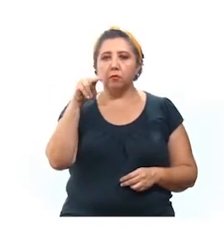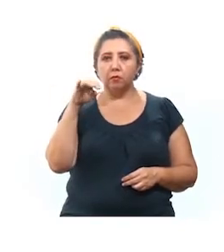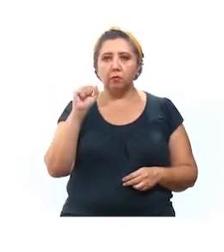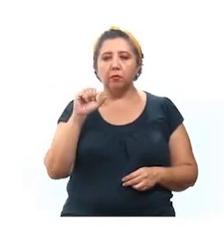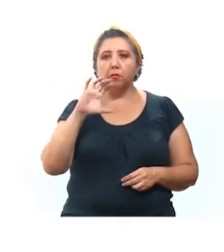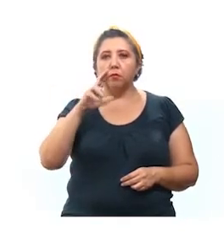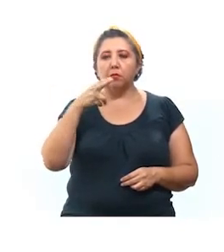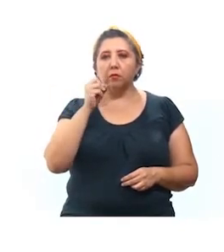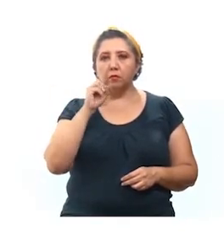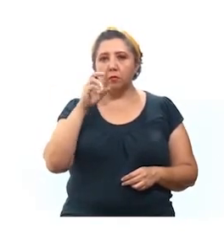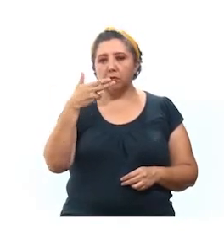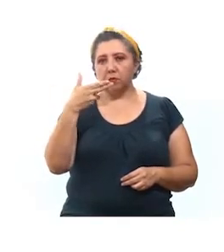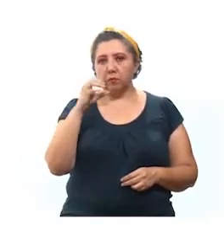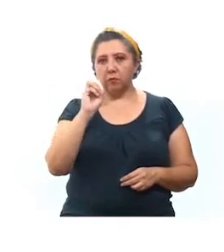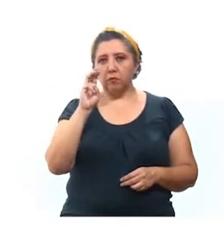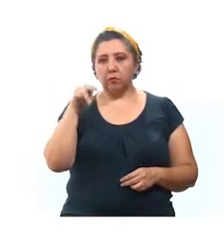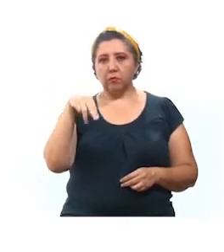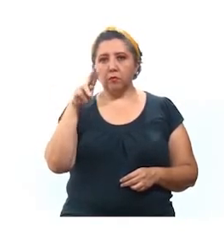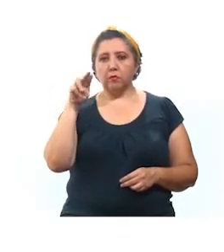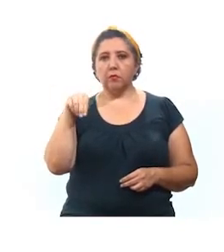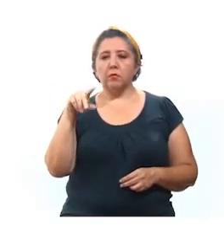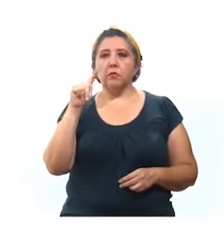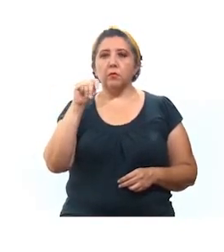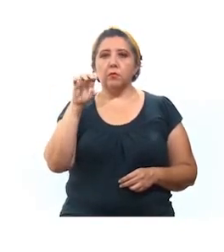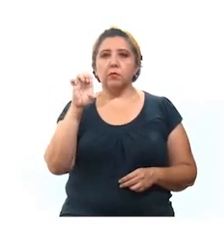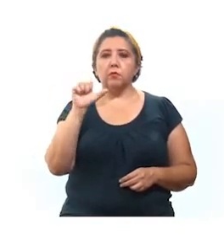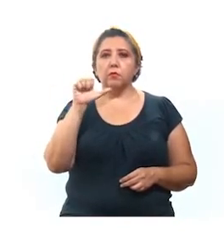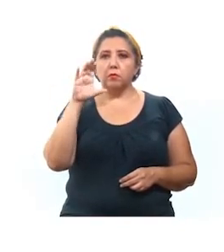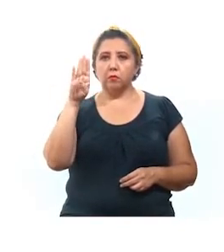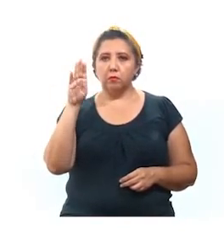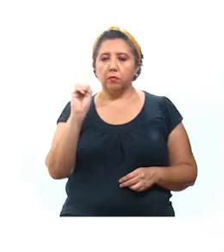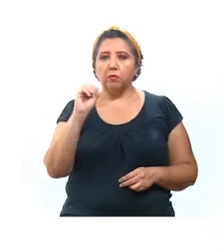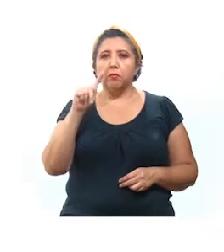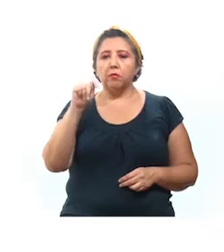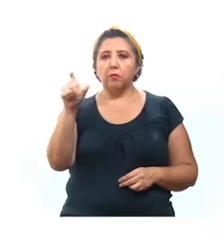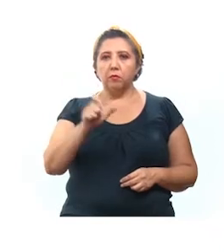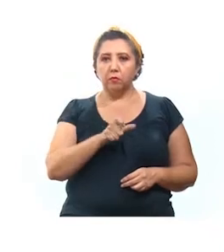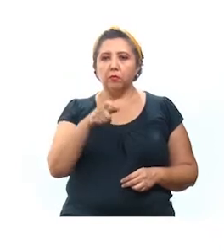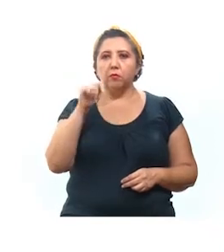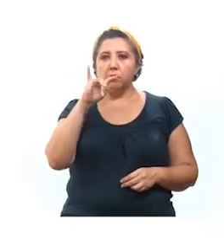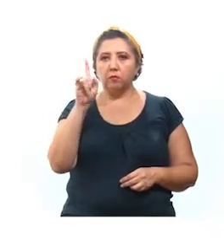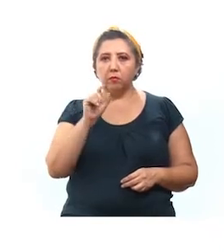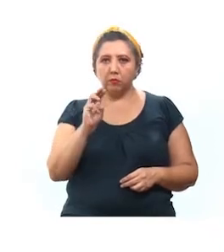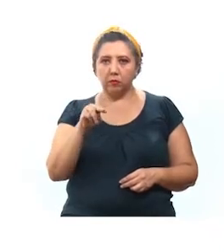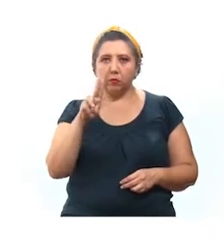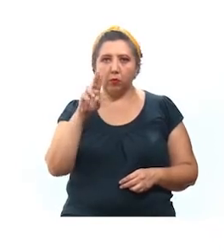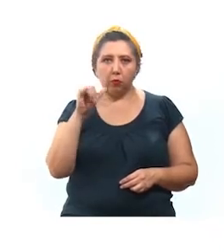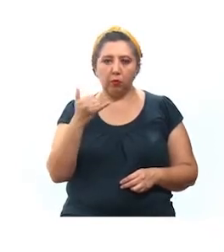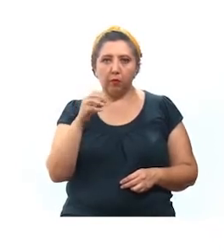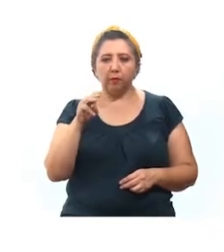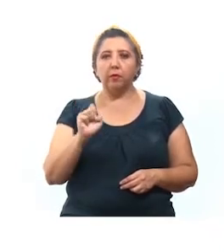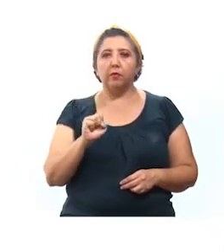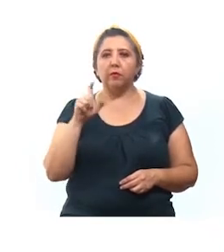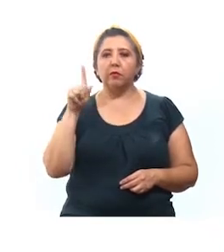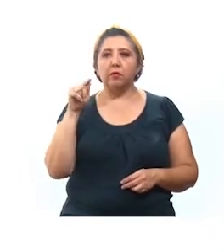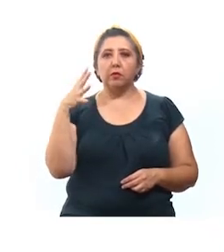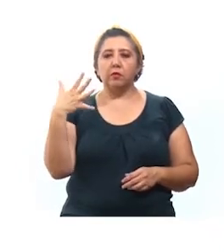Aquil, Cacalchen, Jomún, Maxcanú, Mocochá, Teabo, Tecó, Tecash, Tizimín y Guayma. De